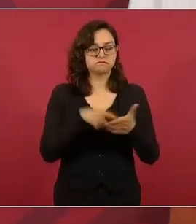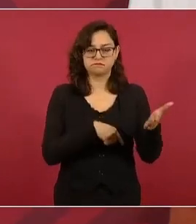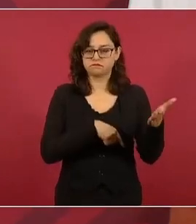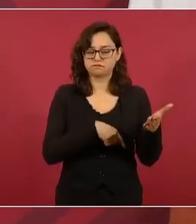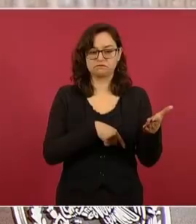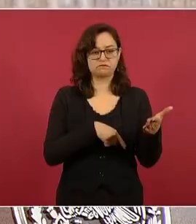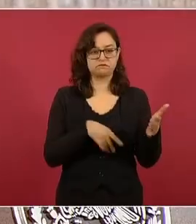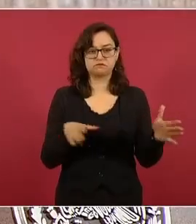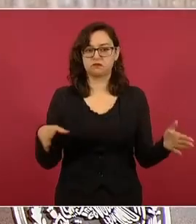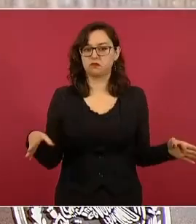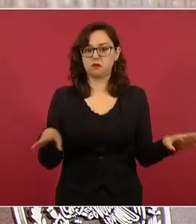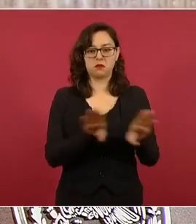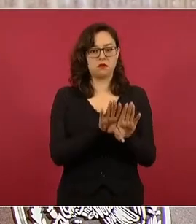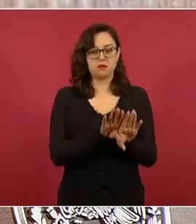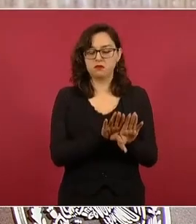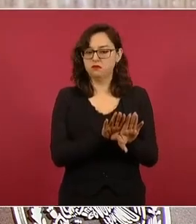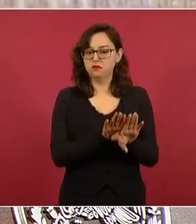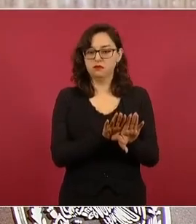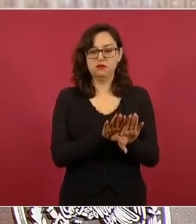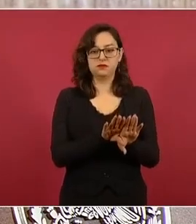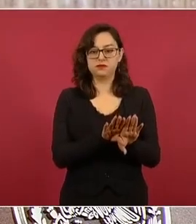porque ya no se permite